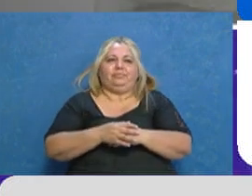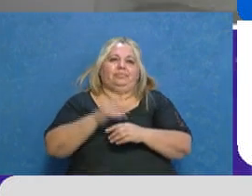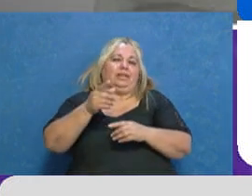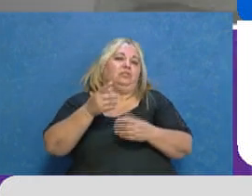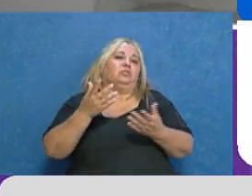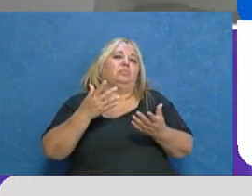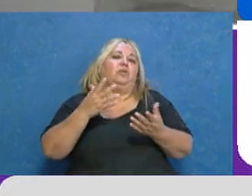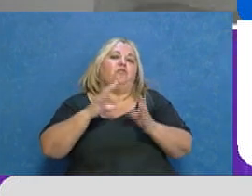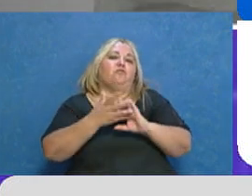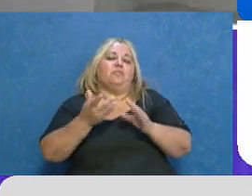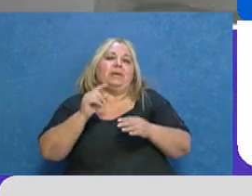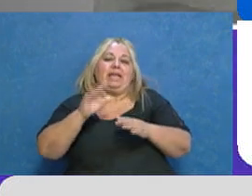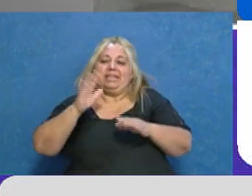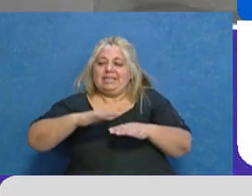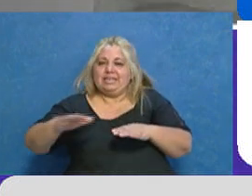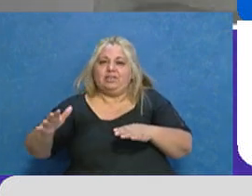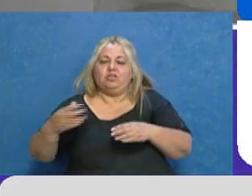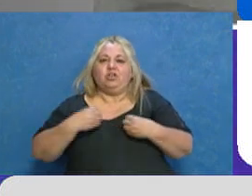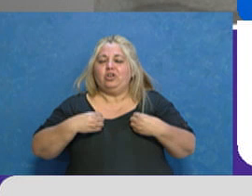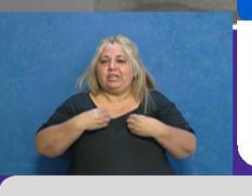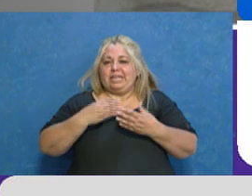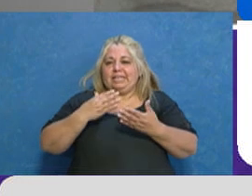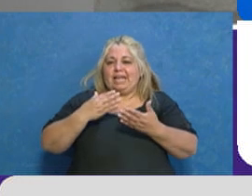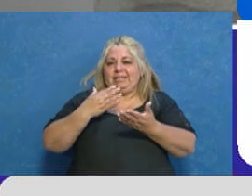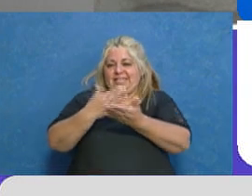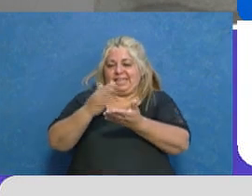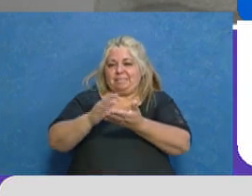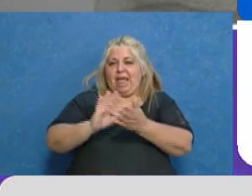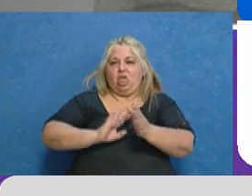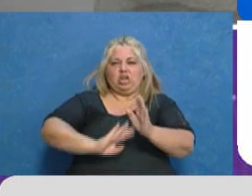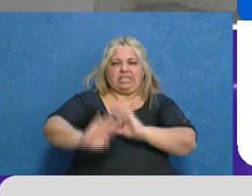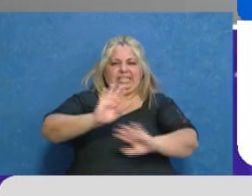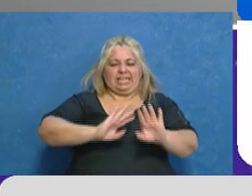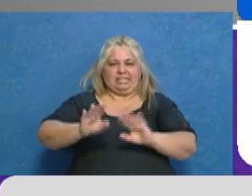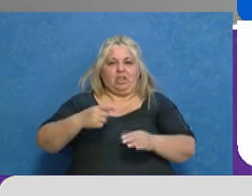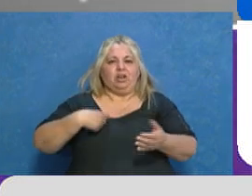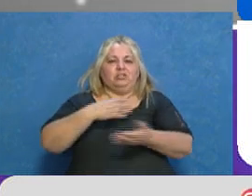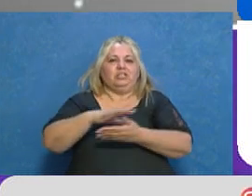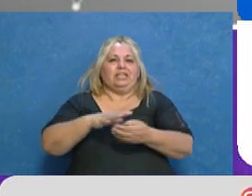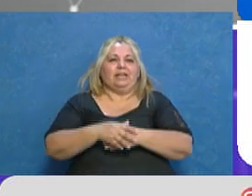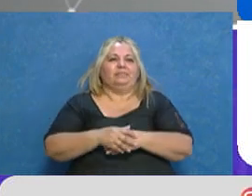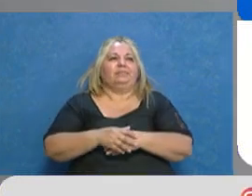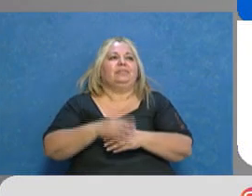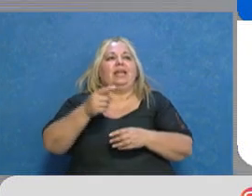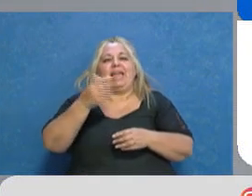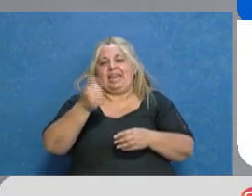estos chicos no se sientan rechazados ni discriminados por la sociedad. Cerramos con Analia, su